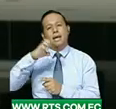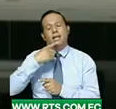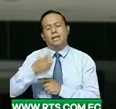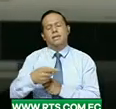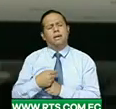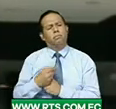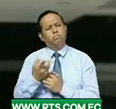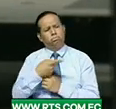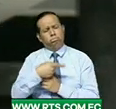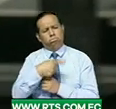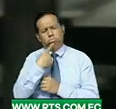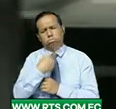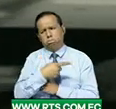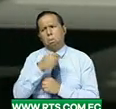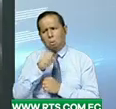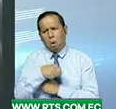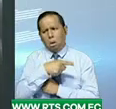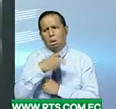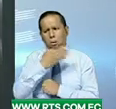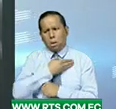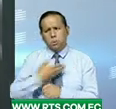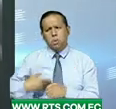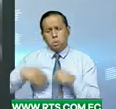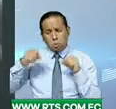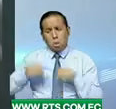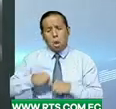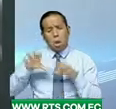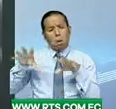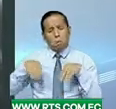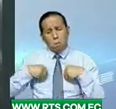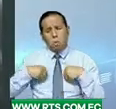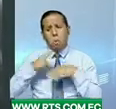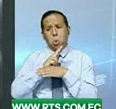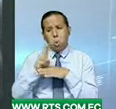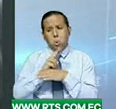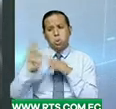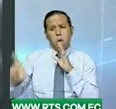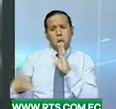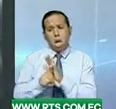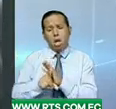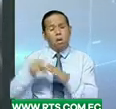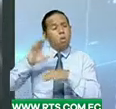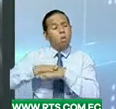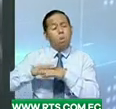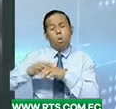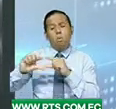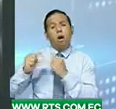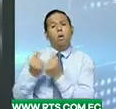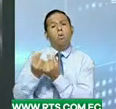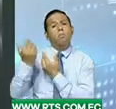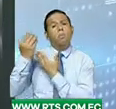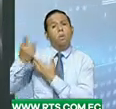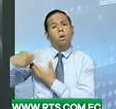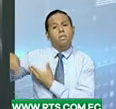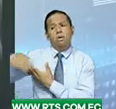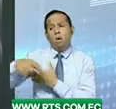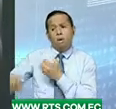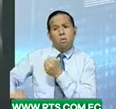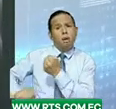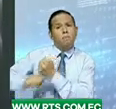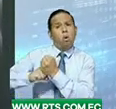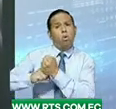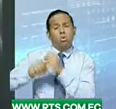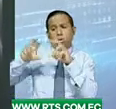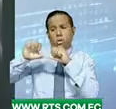existe sustento para la muerte cruzada. Frente a una arremetida irresponsable de un grupo político que no busca cumplir